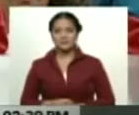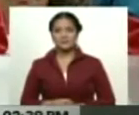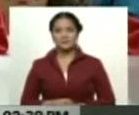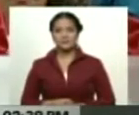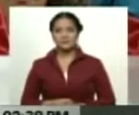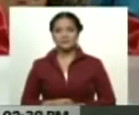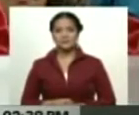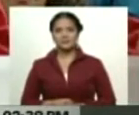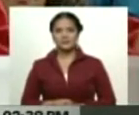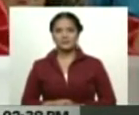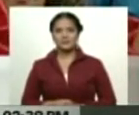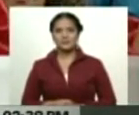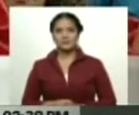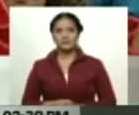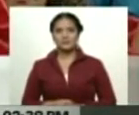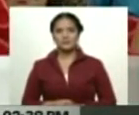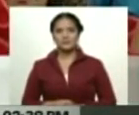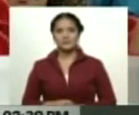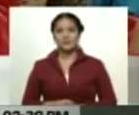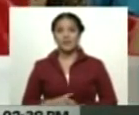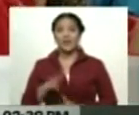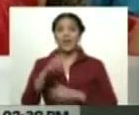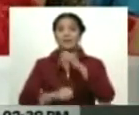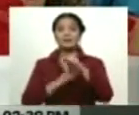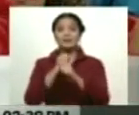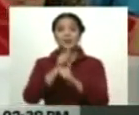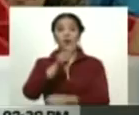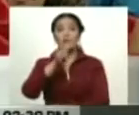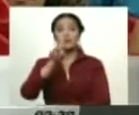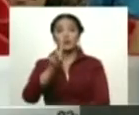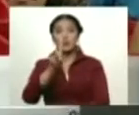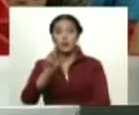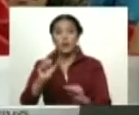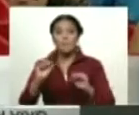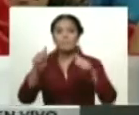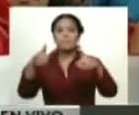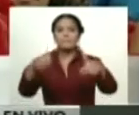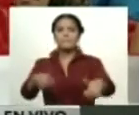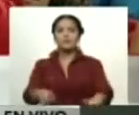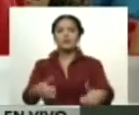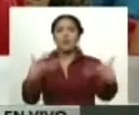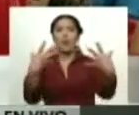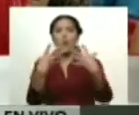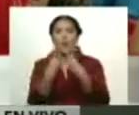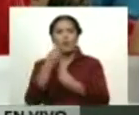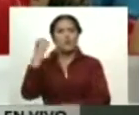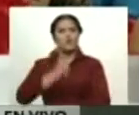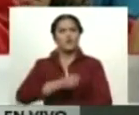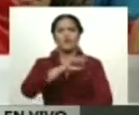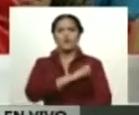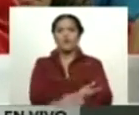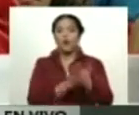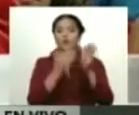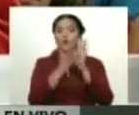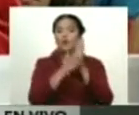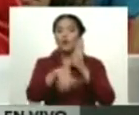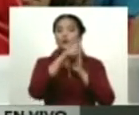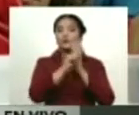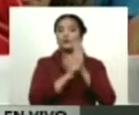donde el siglo XXI llegó temprano, de la mano de una poderosa constitución.